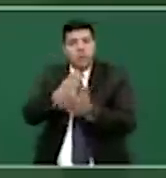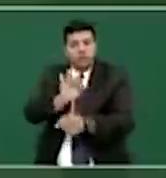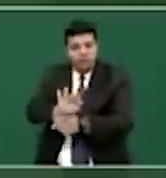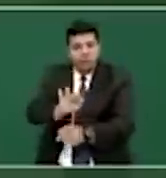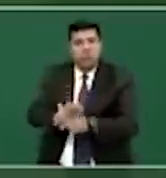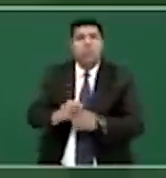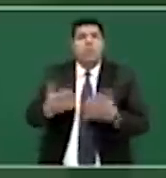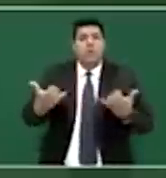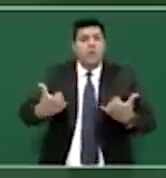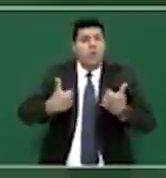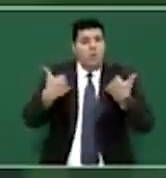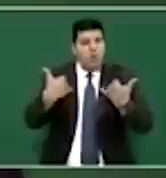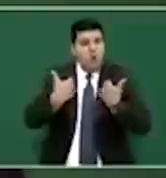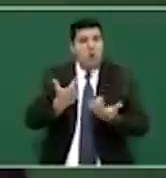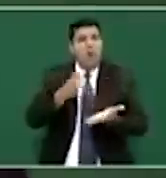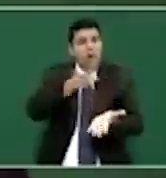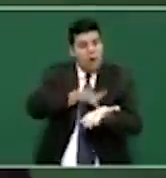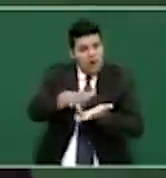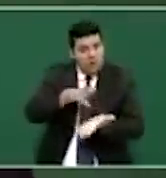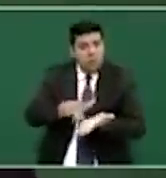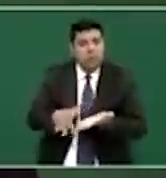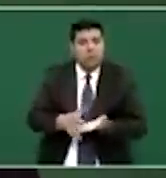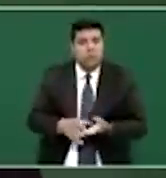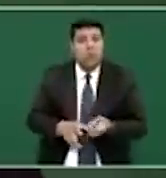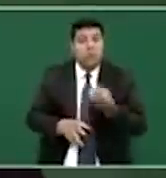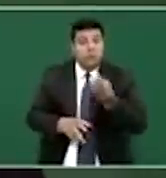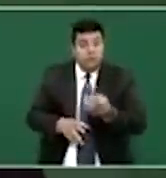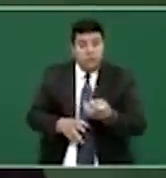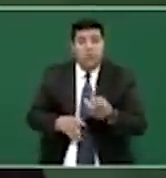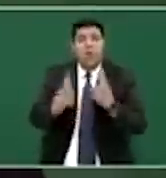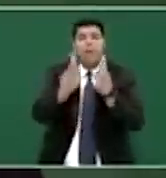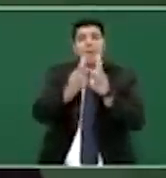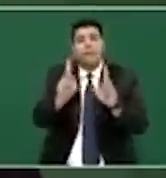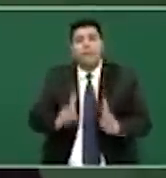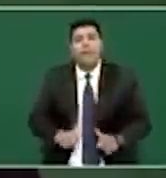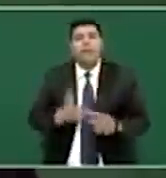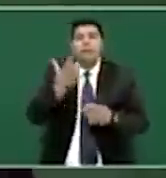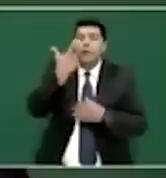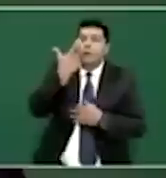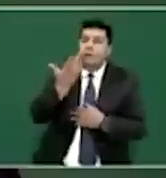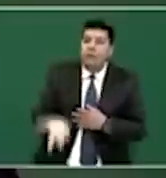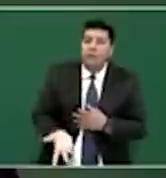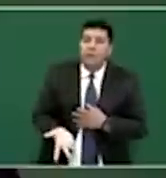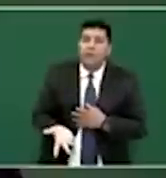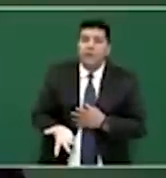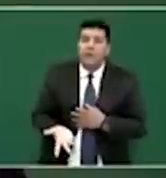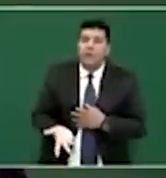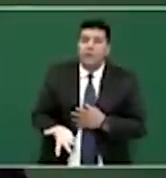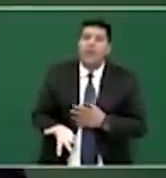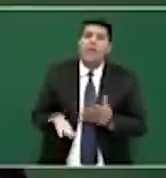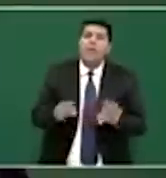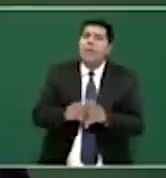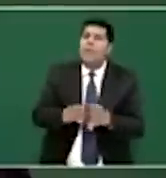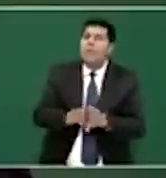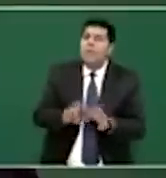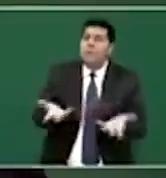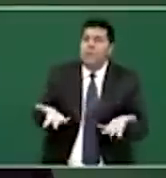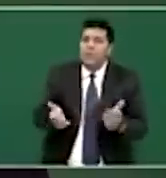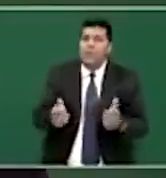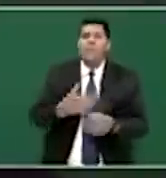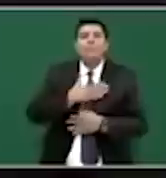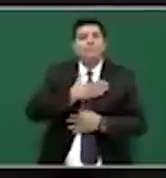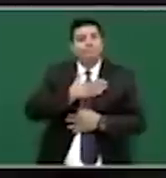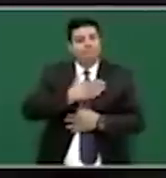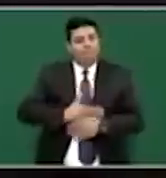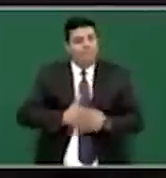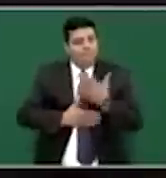jóvenes. No olvidemos que la paz y la tranquilidad son frutos de la justicia. Entonces, por